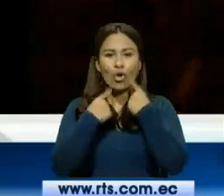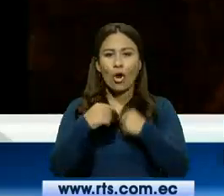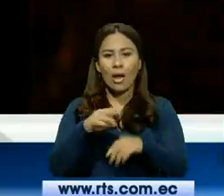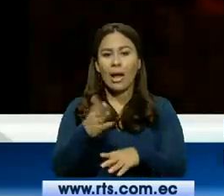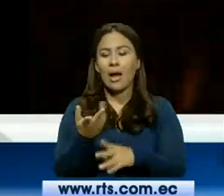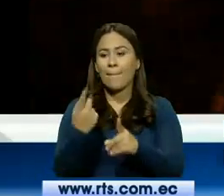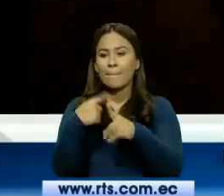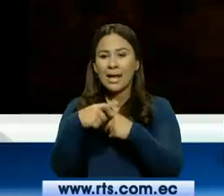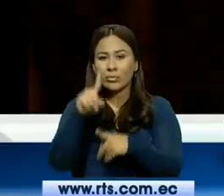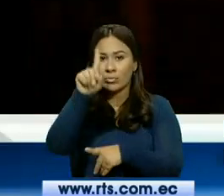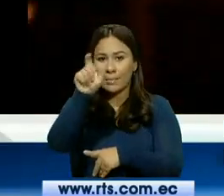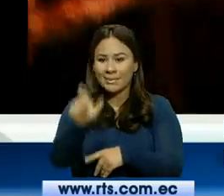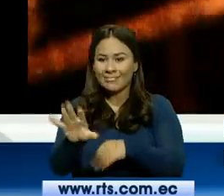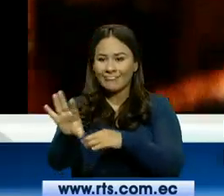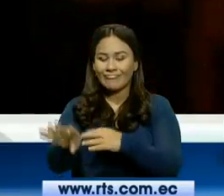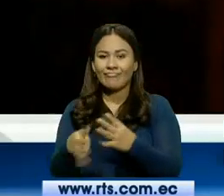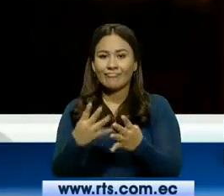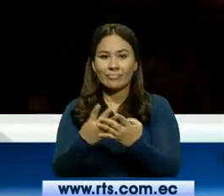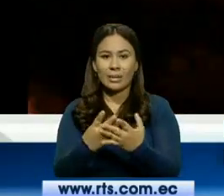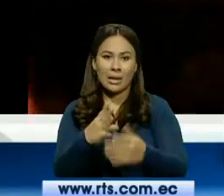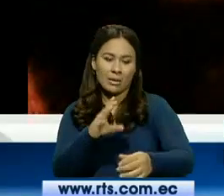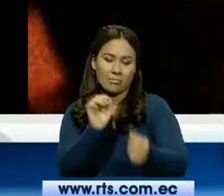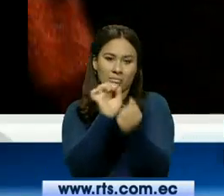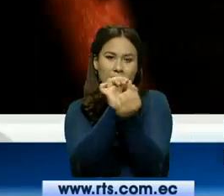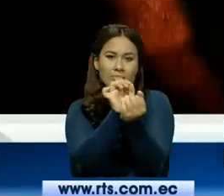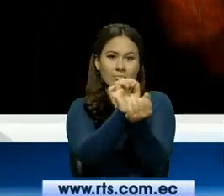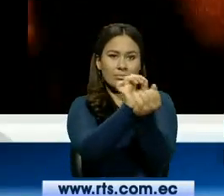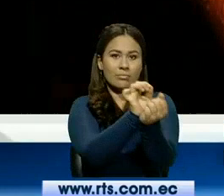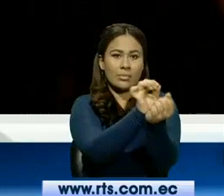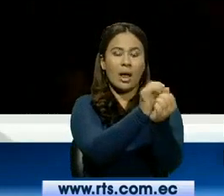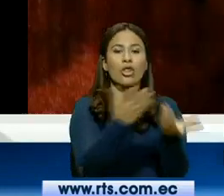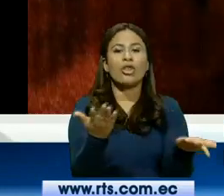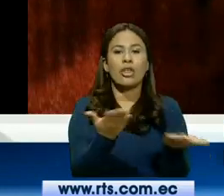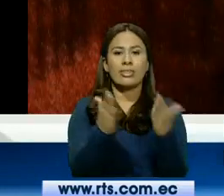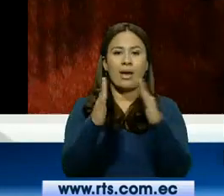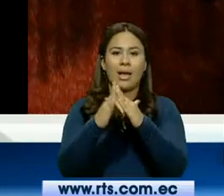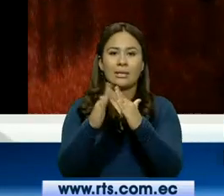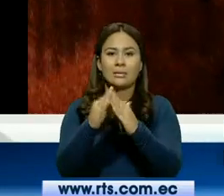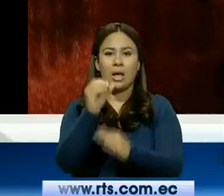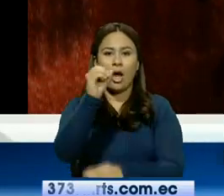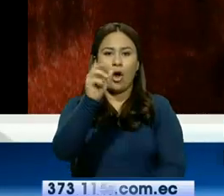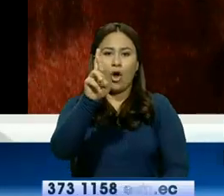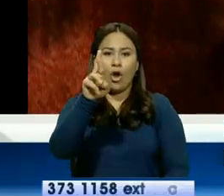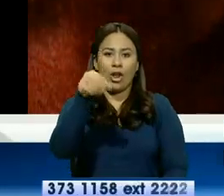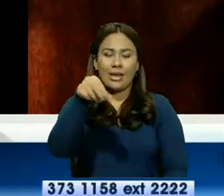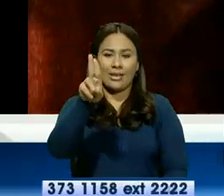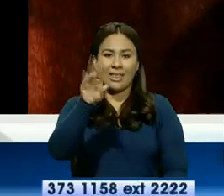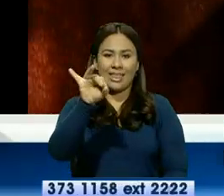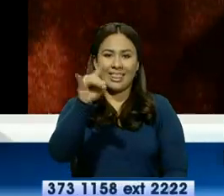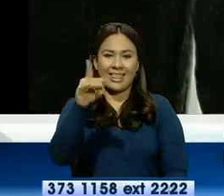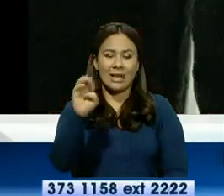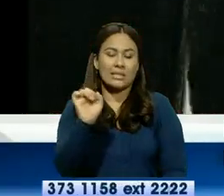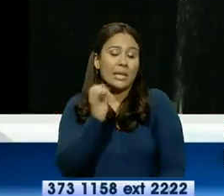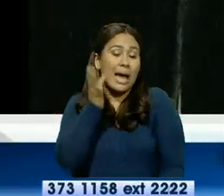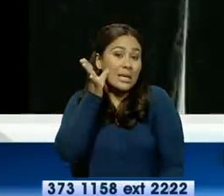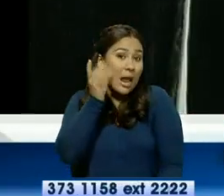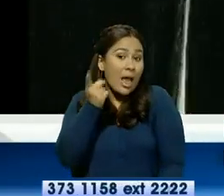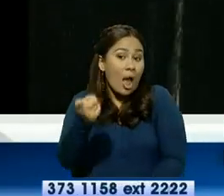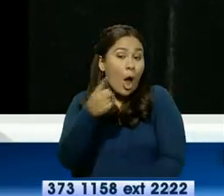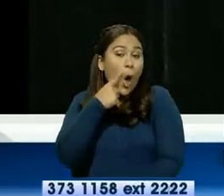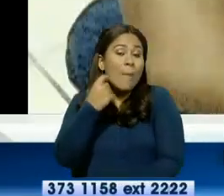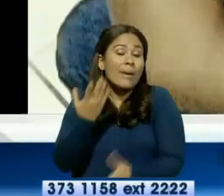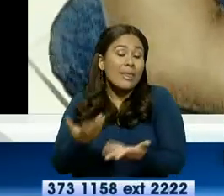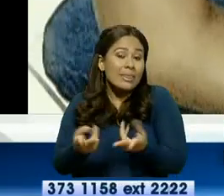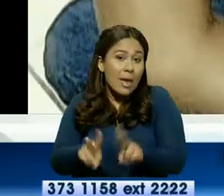Al único detenido de ese caso le colocaron las esposas en una casa en la ciudadela Las Orquídeas, en el norte de la ciudad. Él también